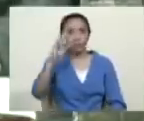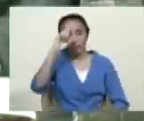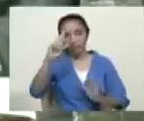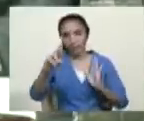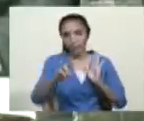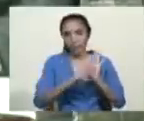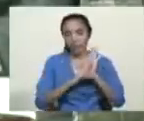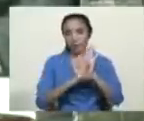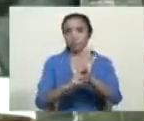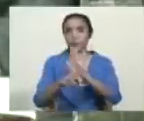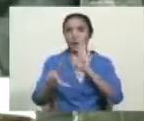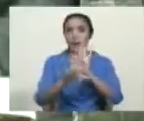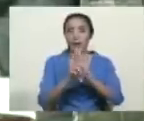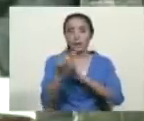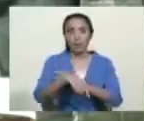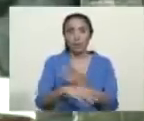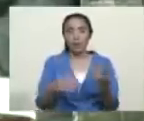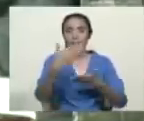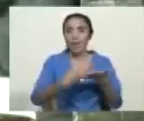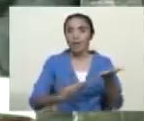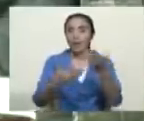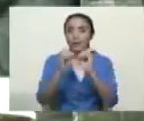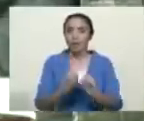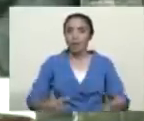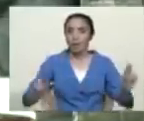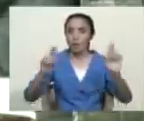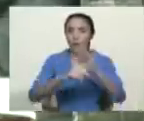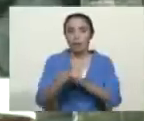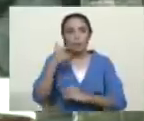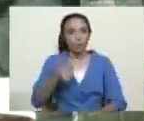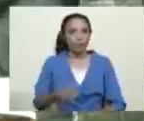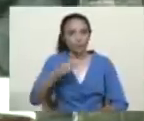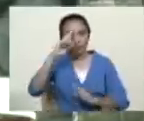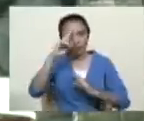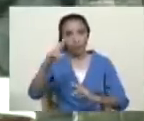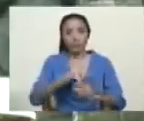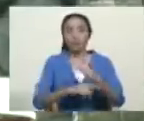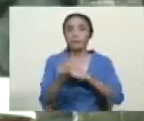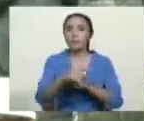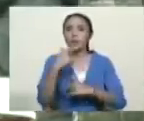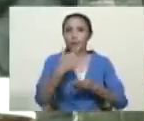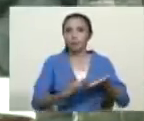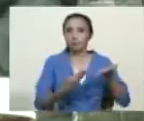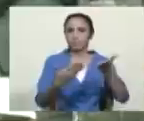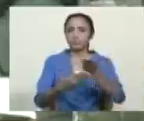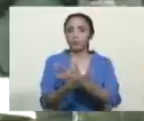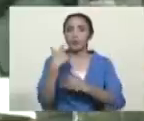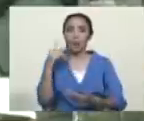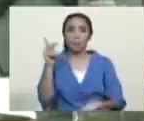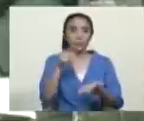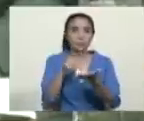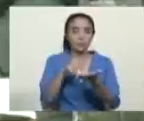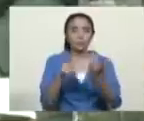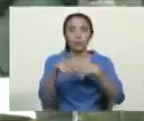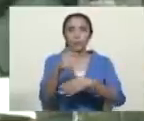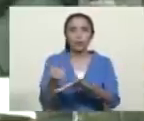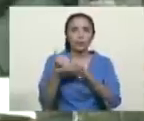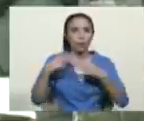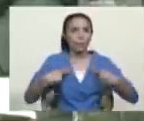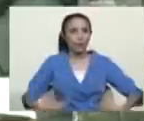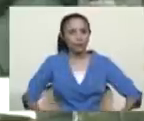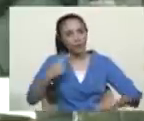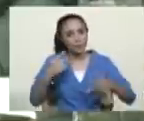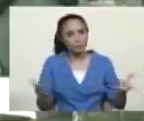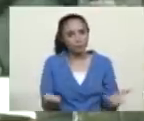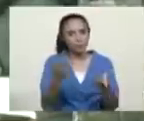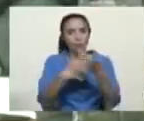de conformidad con la Carta de las Naciones Unidas. También se dice allí que la asistencia humanitaria debe